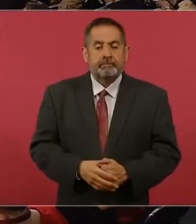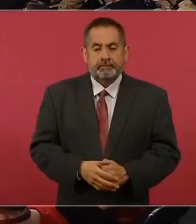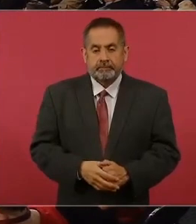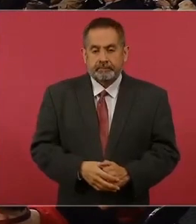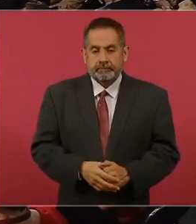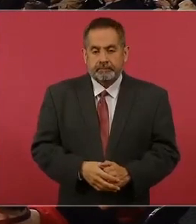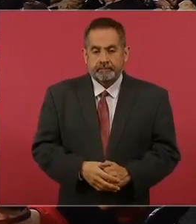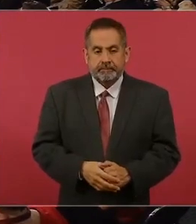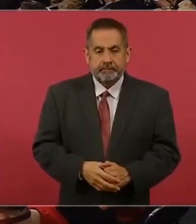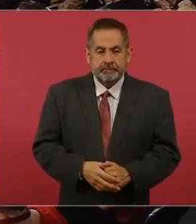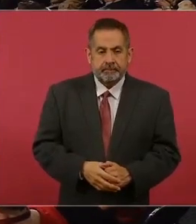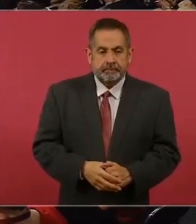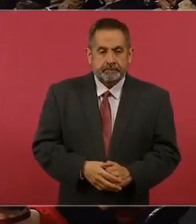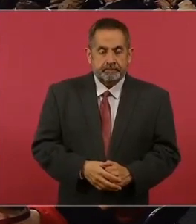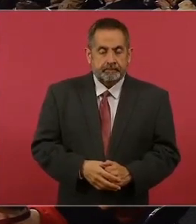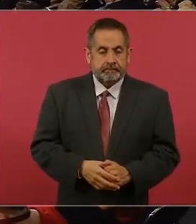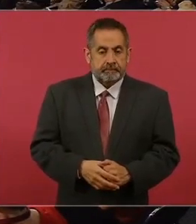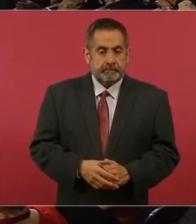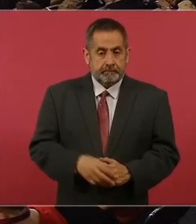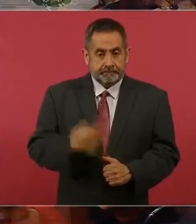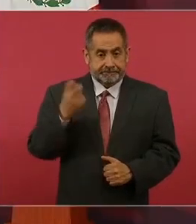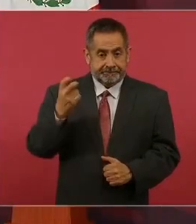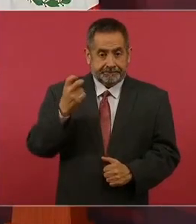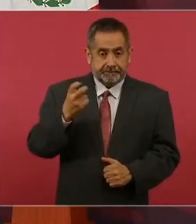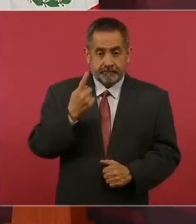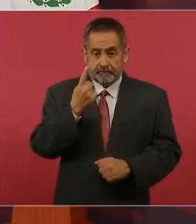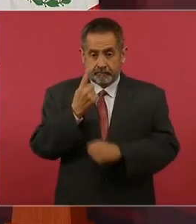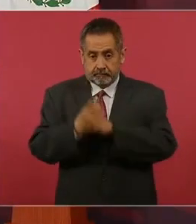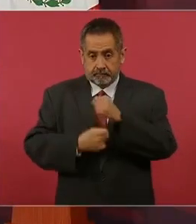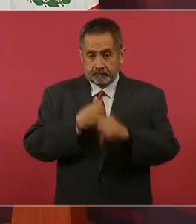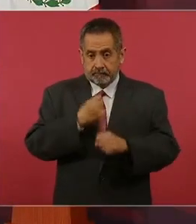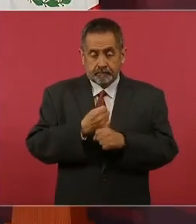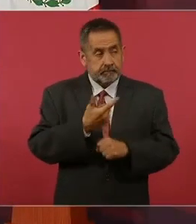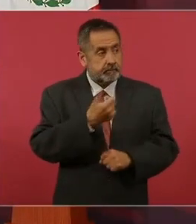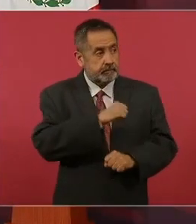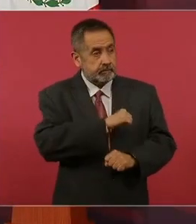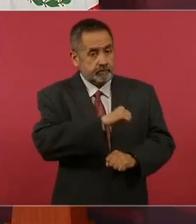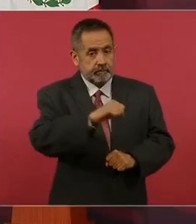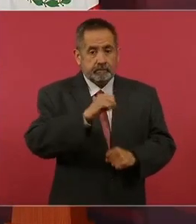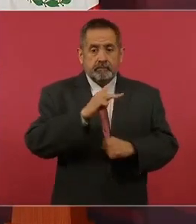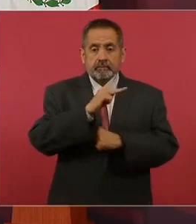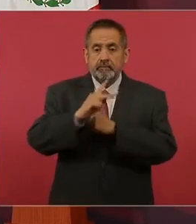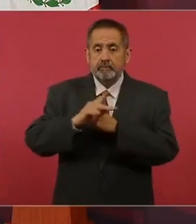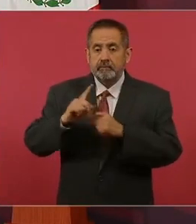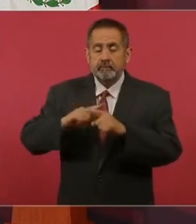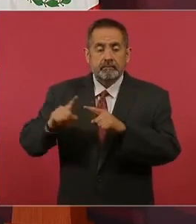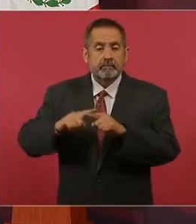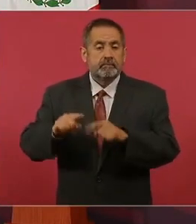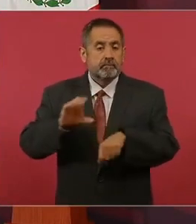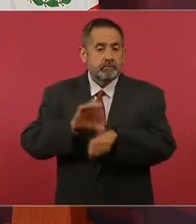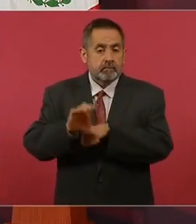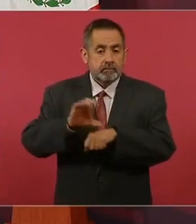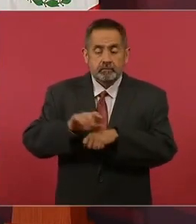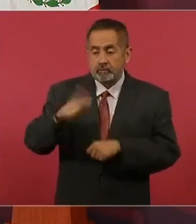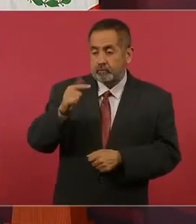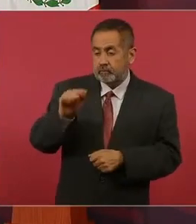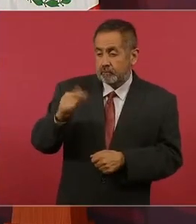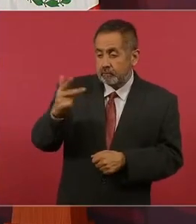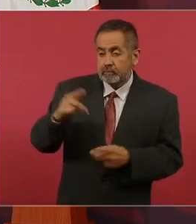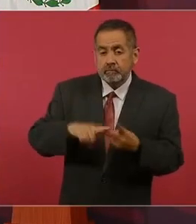Bueno, esta es la inflación anual por países: Colombia 12.8,